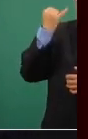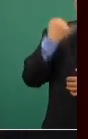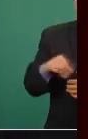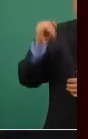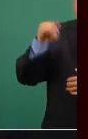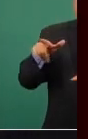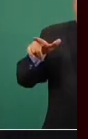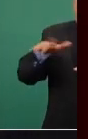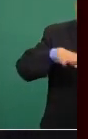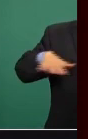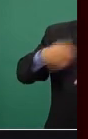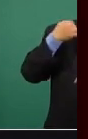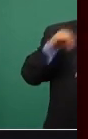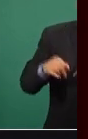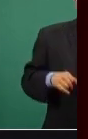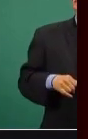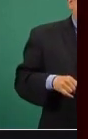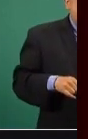lago